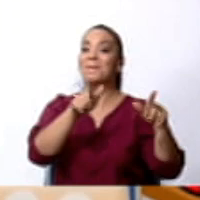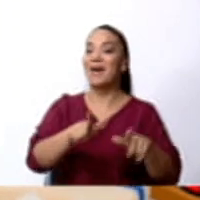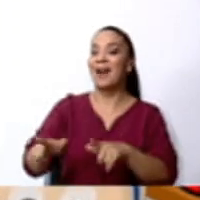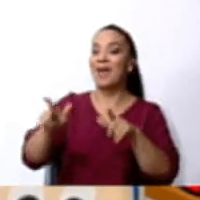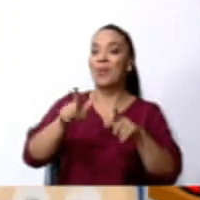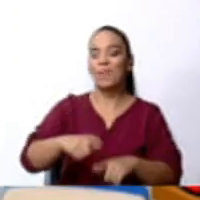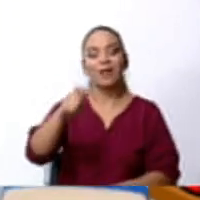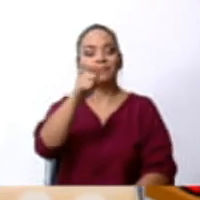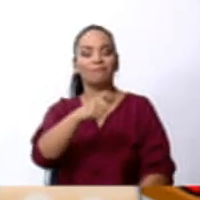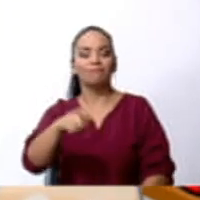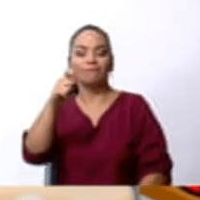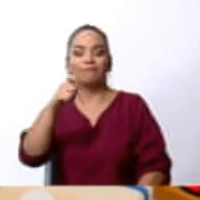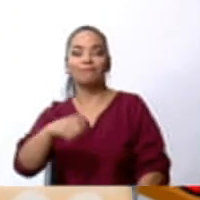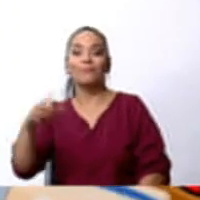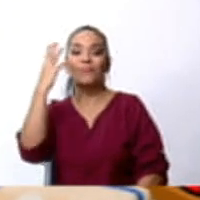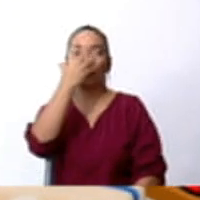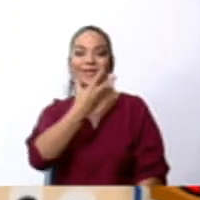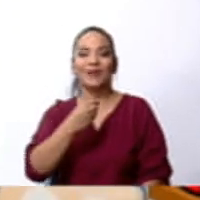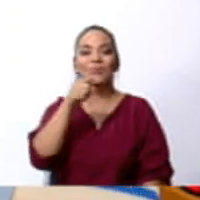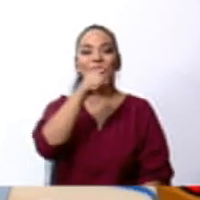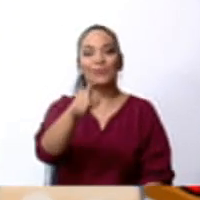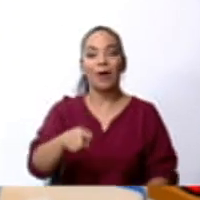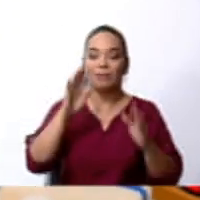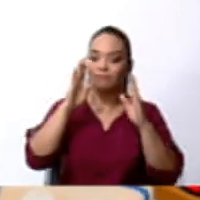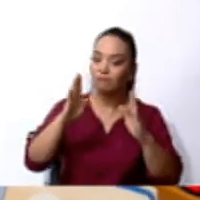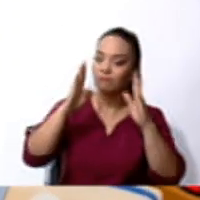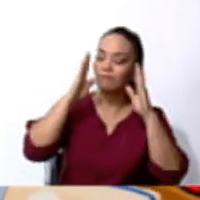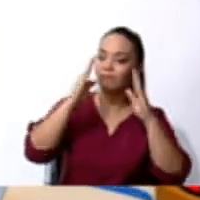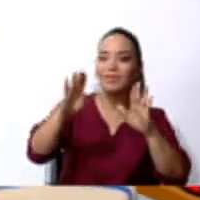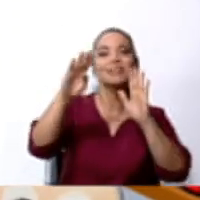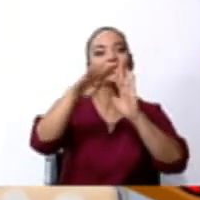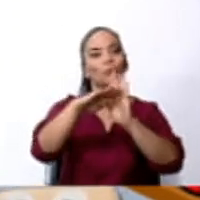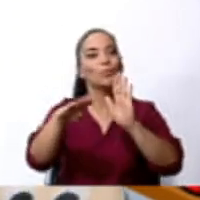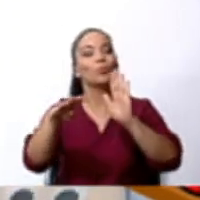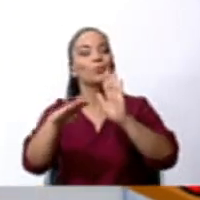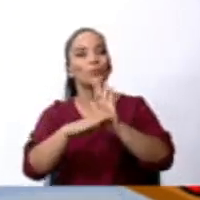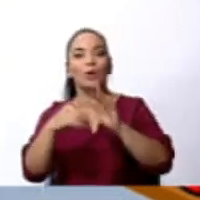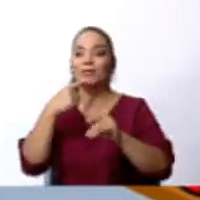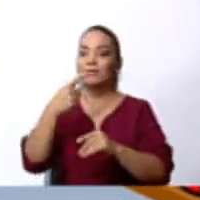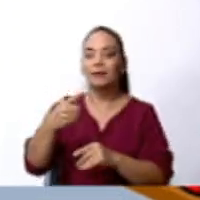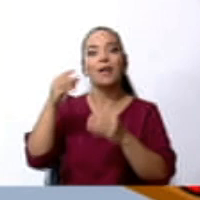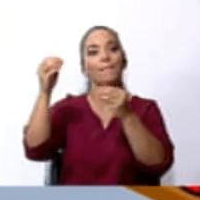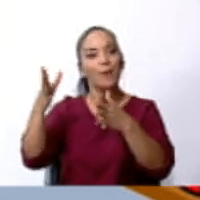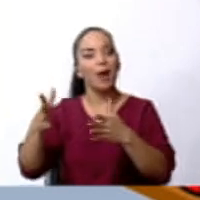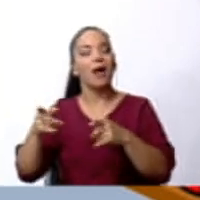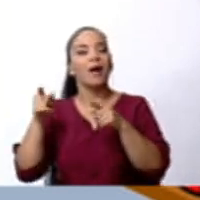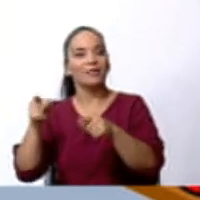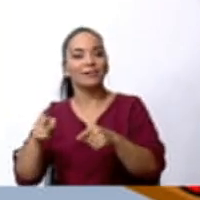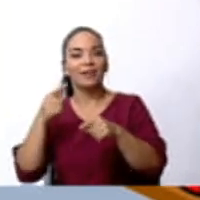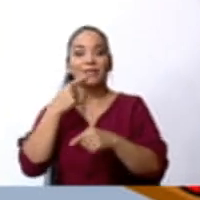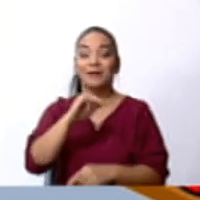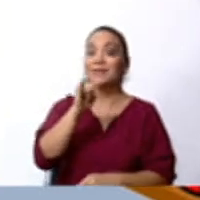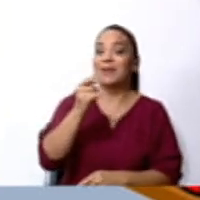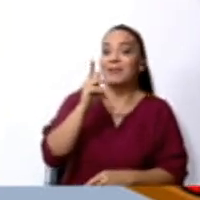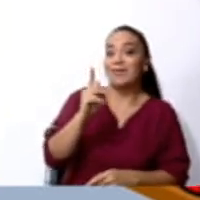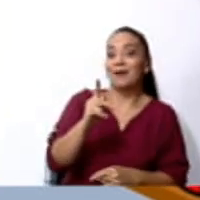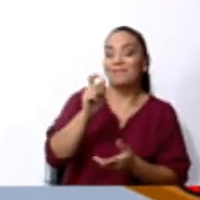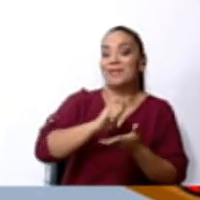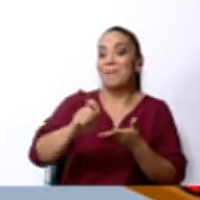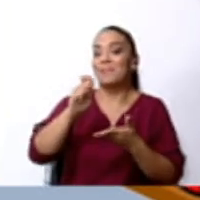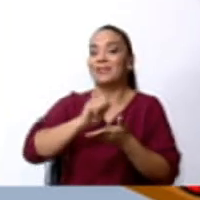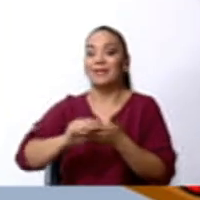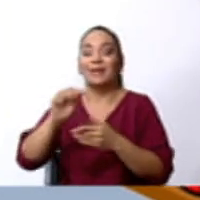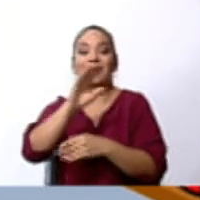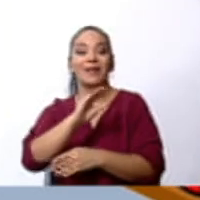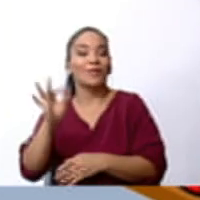cosas bonitas. Sigue las instrucciones que te da la maestra. Te lo dice Jack, el lápiz escritor. Y